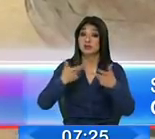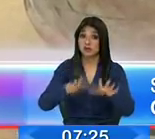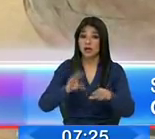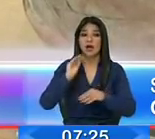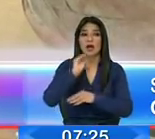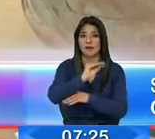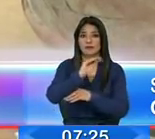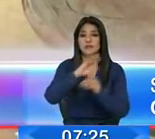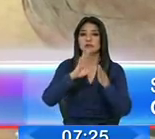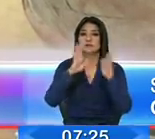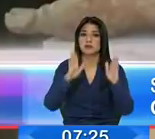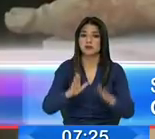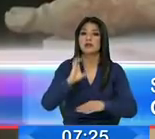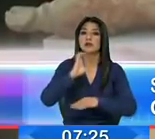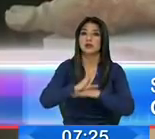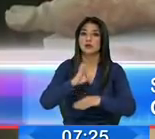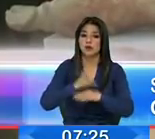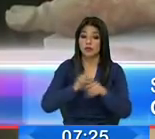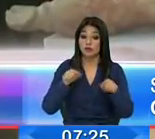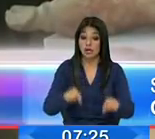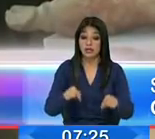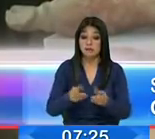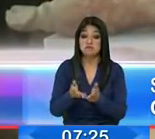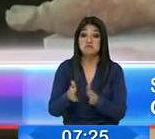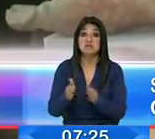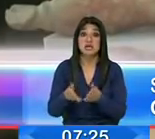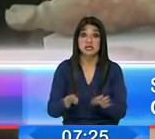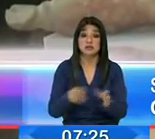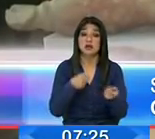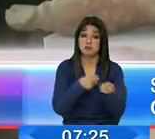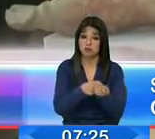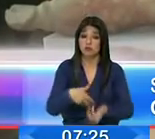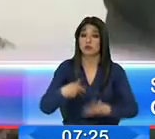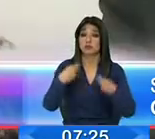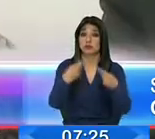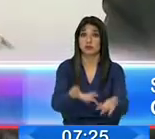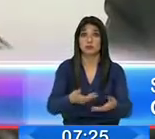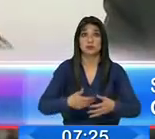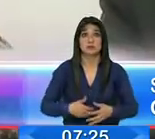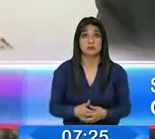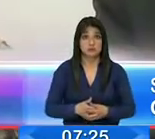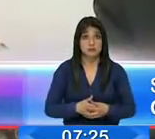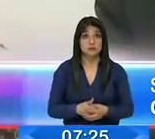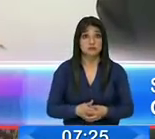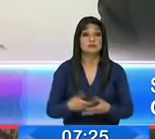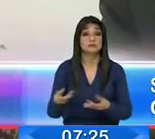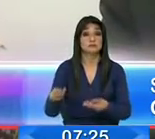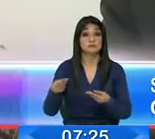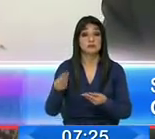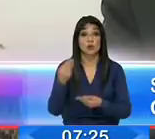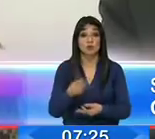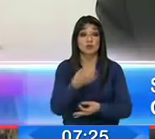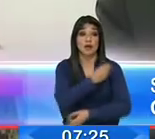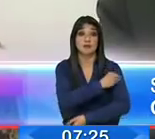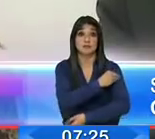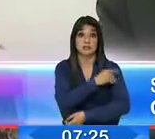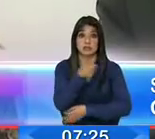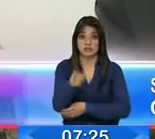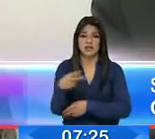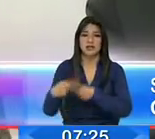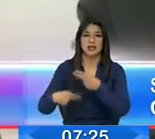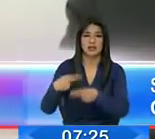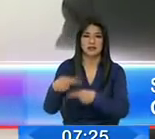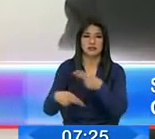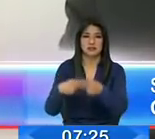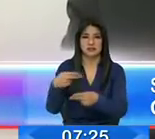a la embajada ecuatoriana sobre su existencia y colaboró para entregarlas. Desde que se recibió la notificación de los herederos del